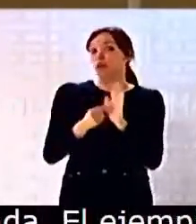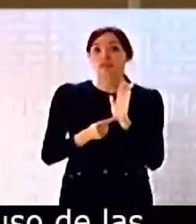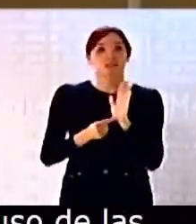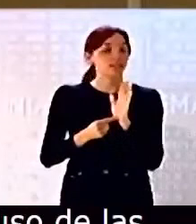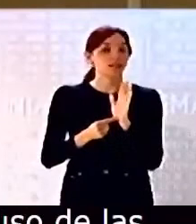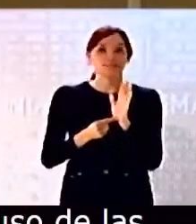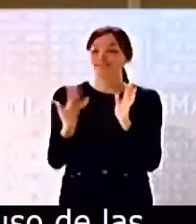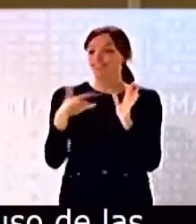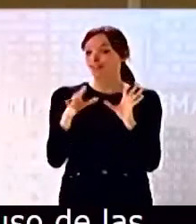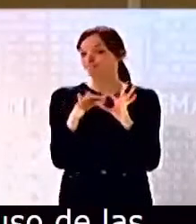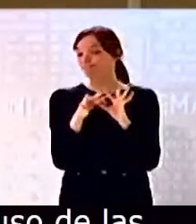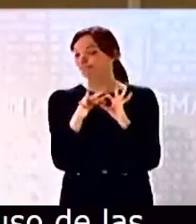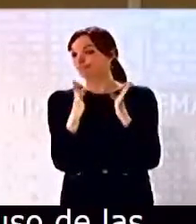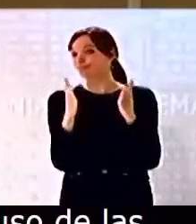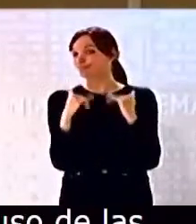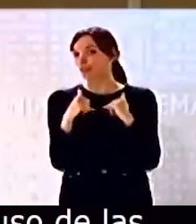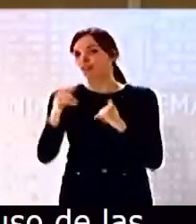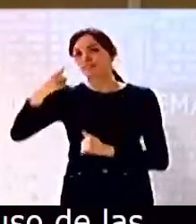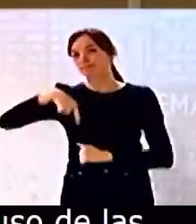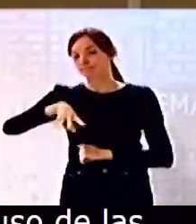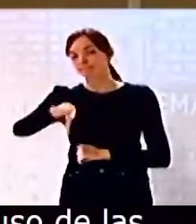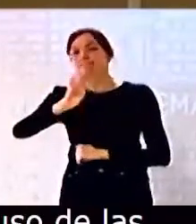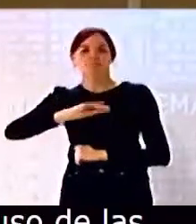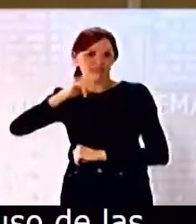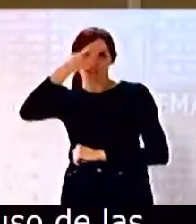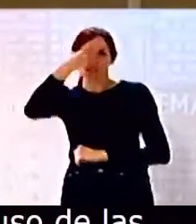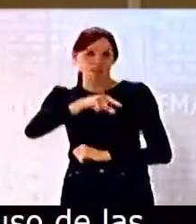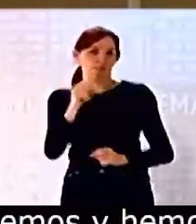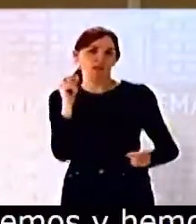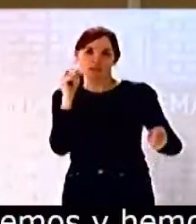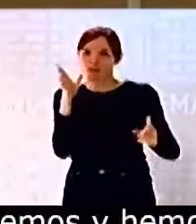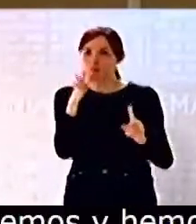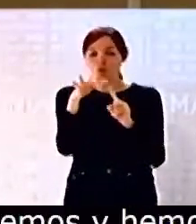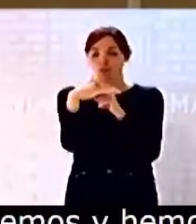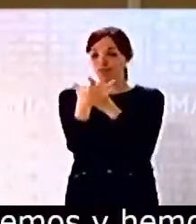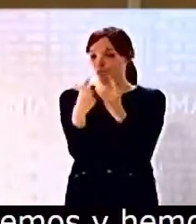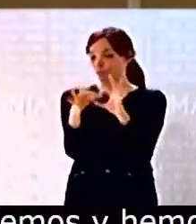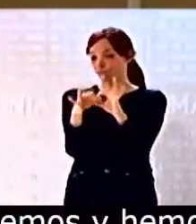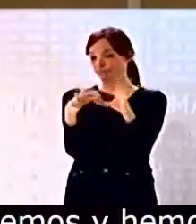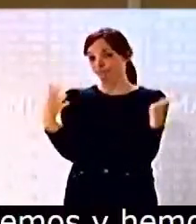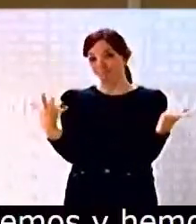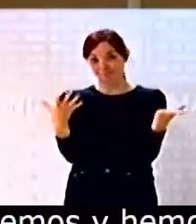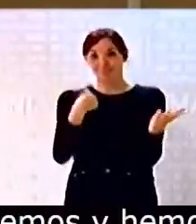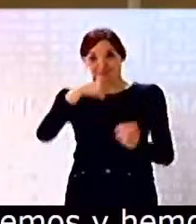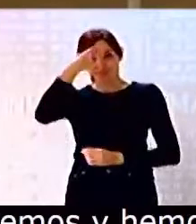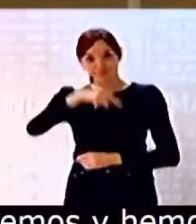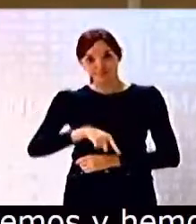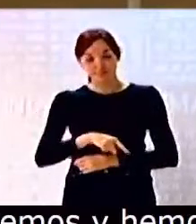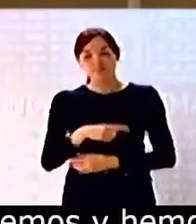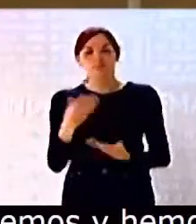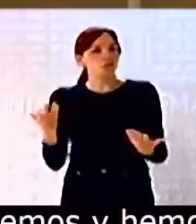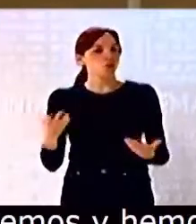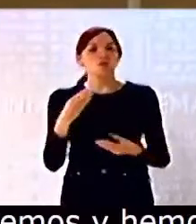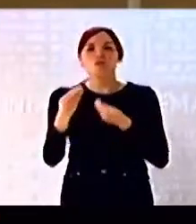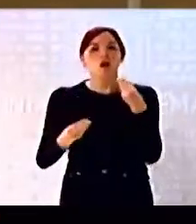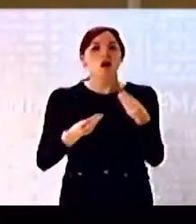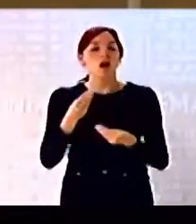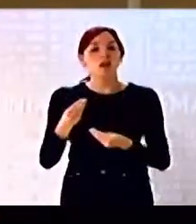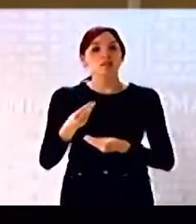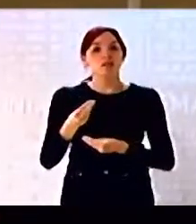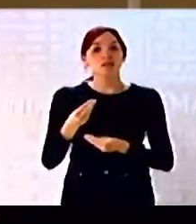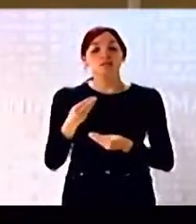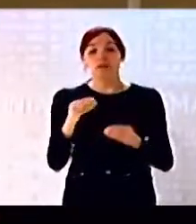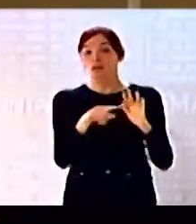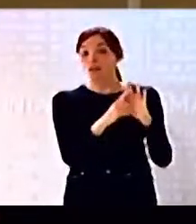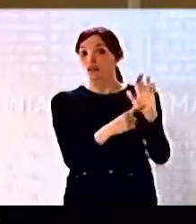que entendemos y hemos entendido todas las comunidades autónomas que están descontextualizadas y que, por lo tanto, lo que vamos a hacer con respecto a